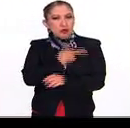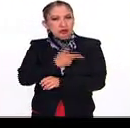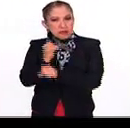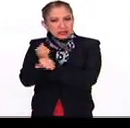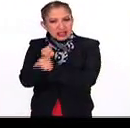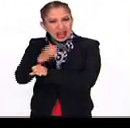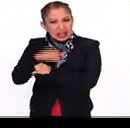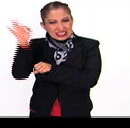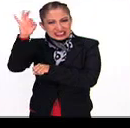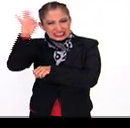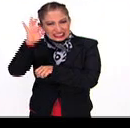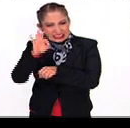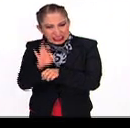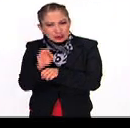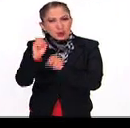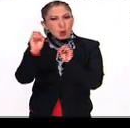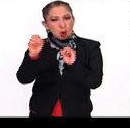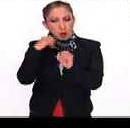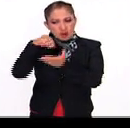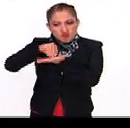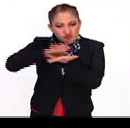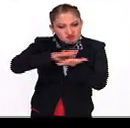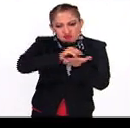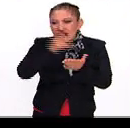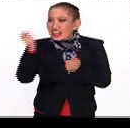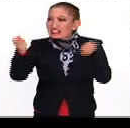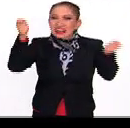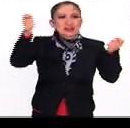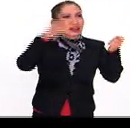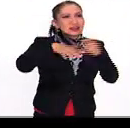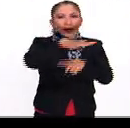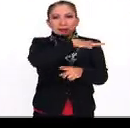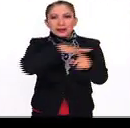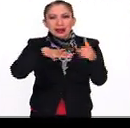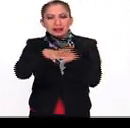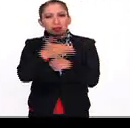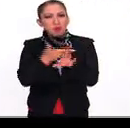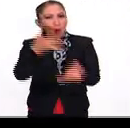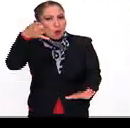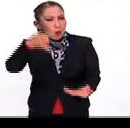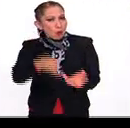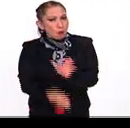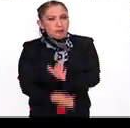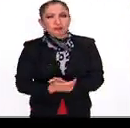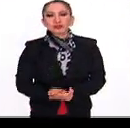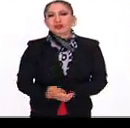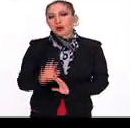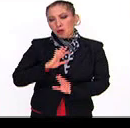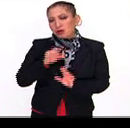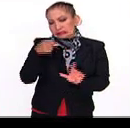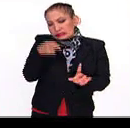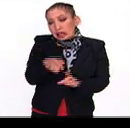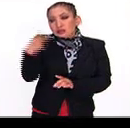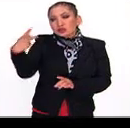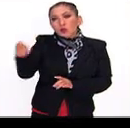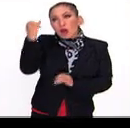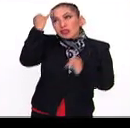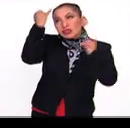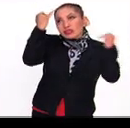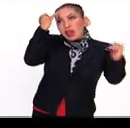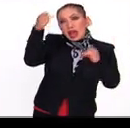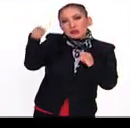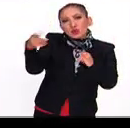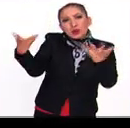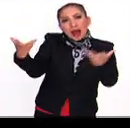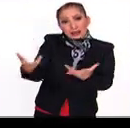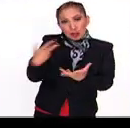no sé, alguien que está tomando o registrando todo su entorno de manera minuciosa y con mucho gusto. En términos explícitos, es la ficción que él crea. Es